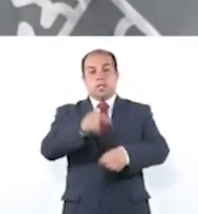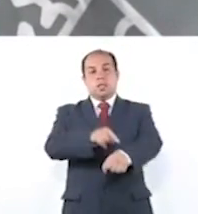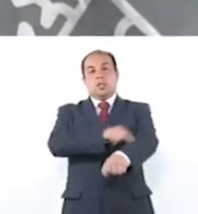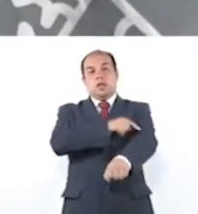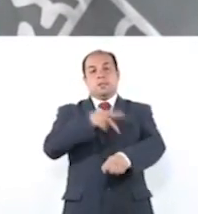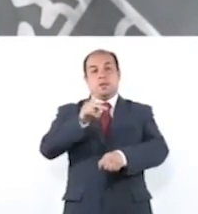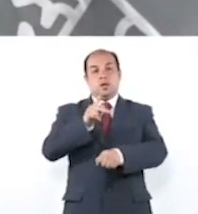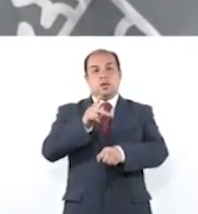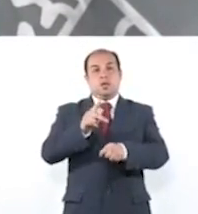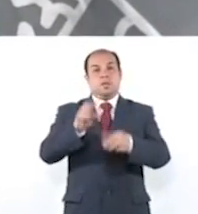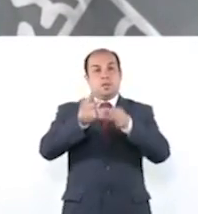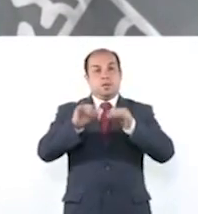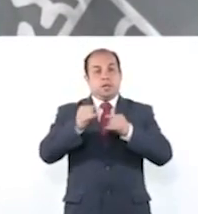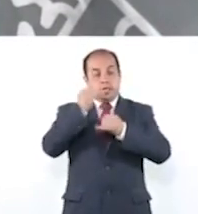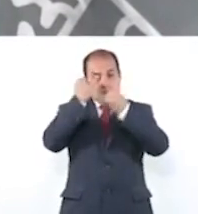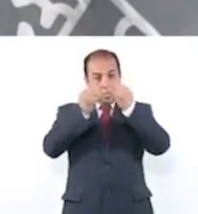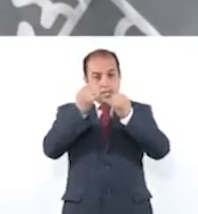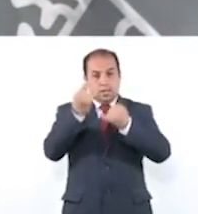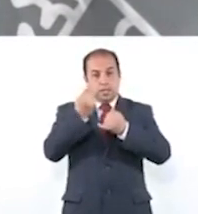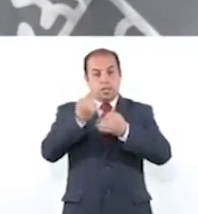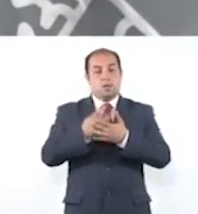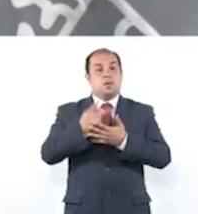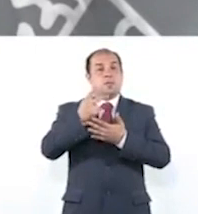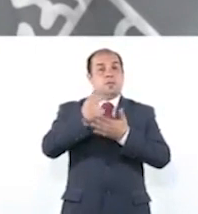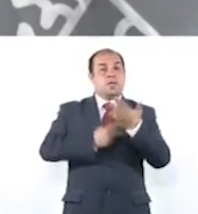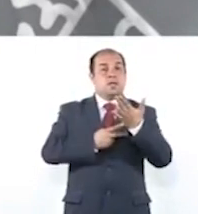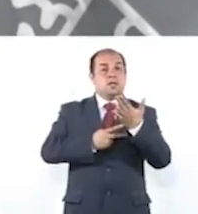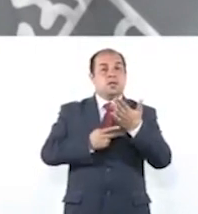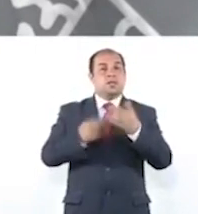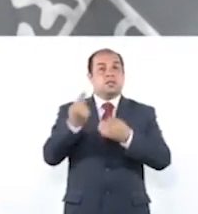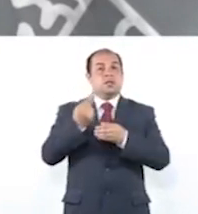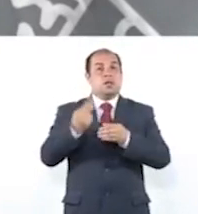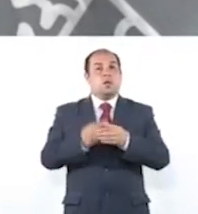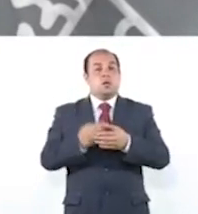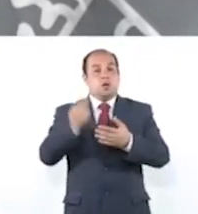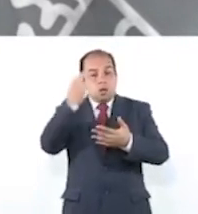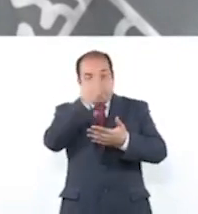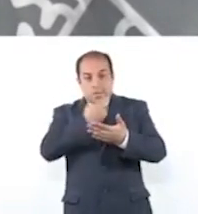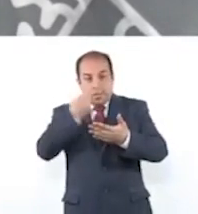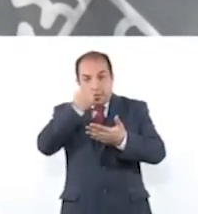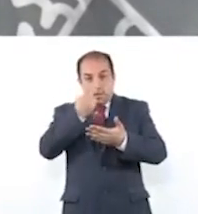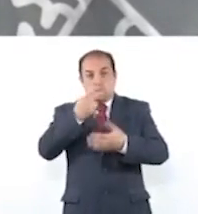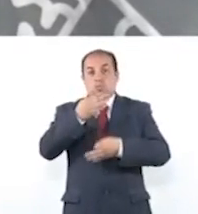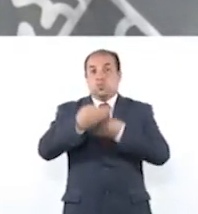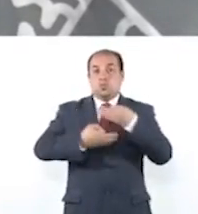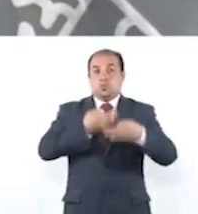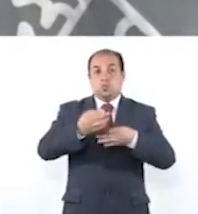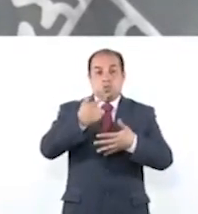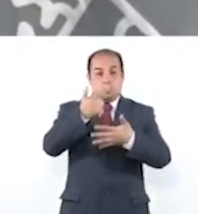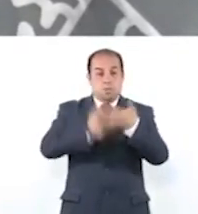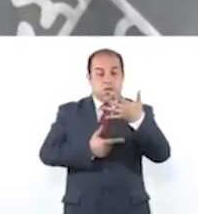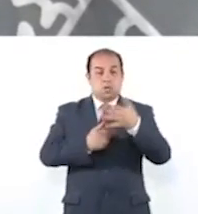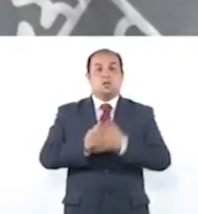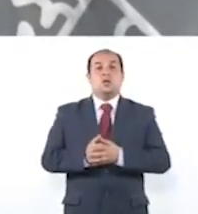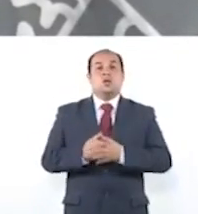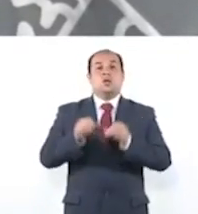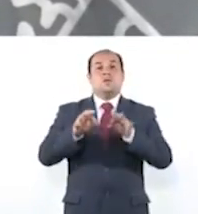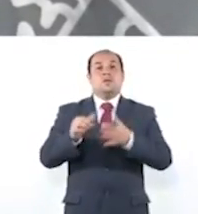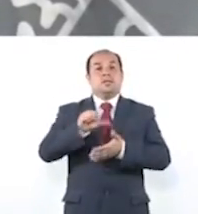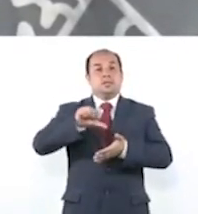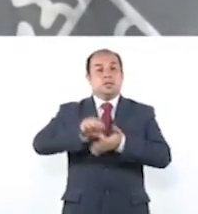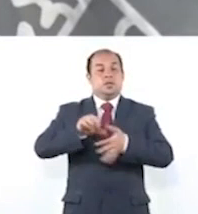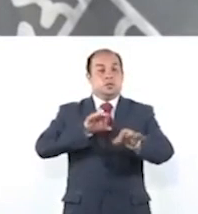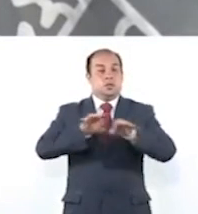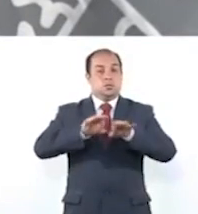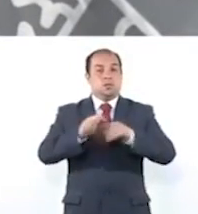pero para dar una idea de lo que es un plan teníamos que tocarlo todo y saber dónde íbamos a estar. En todas las oficinas y centros de trabajo del gobierno de la